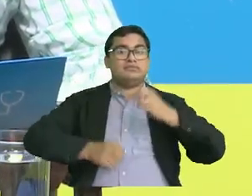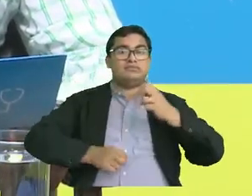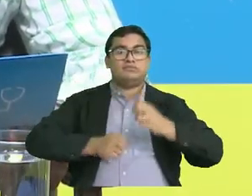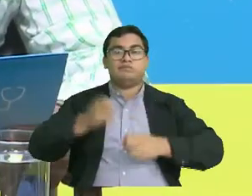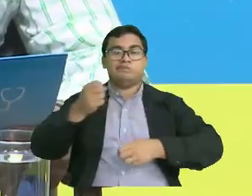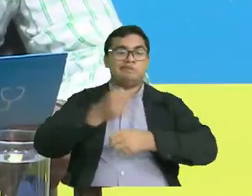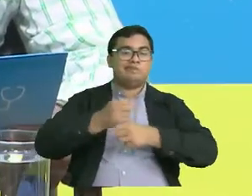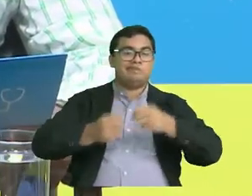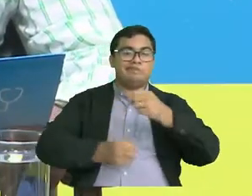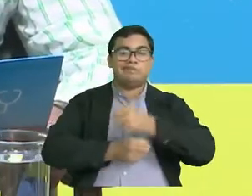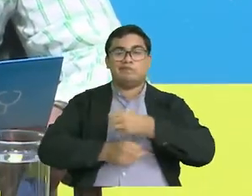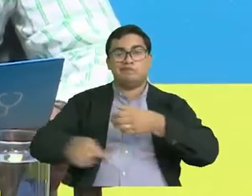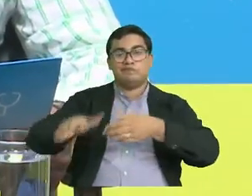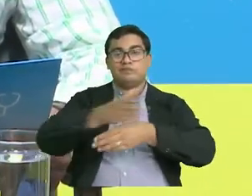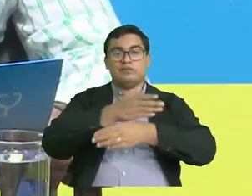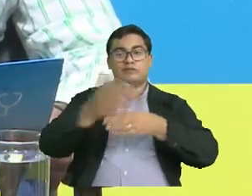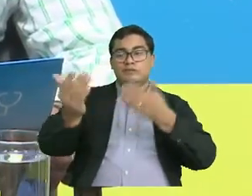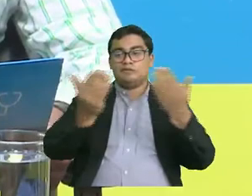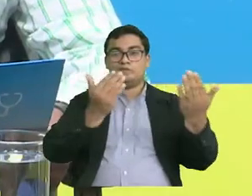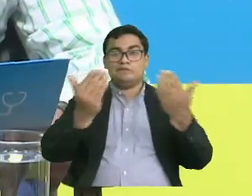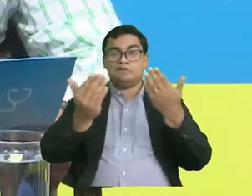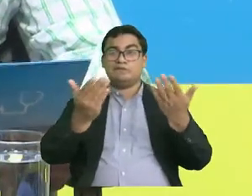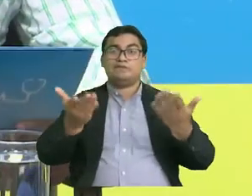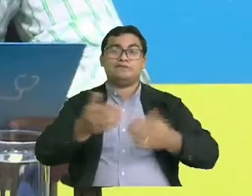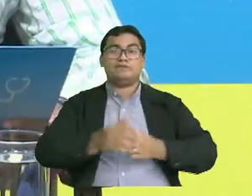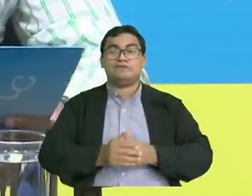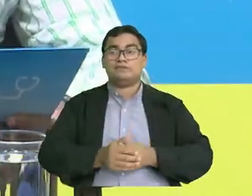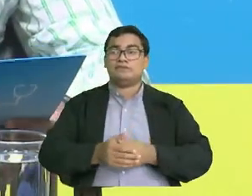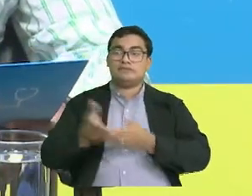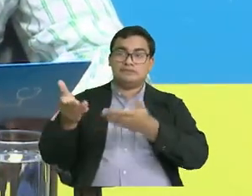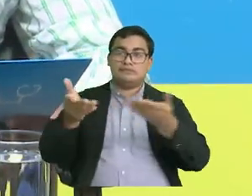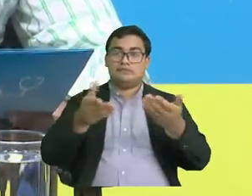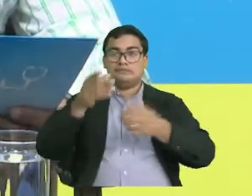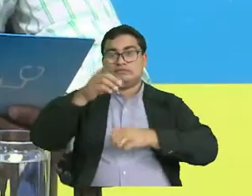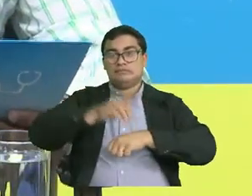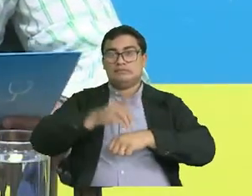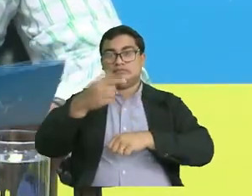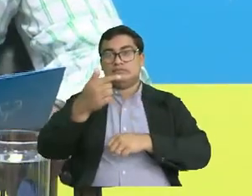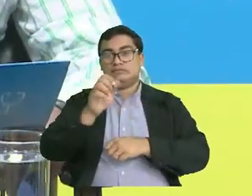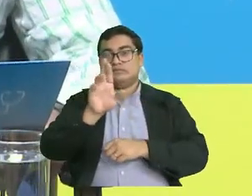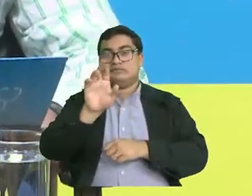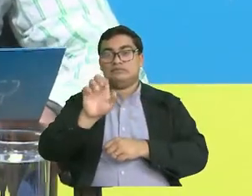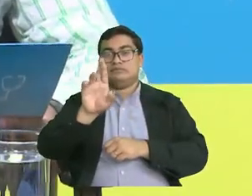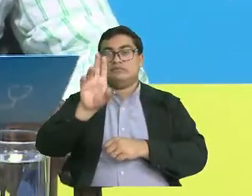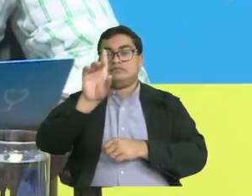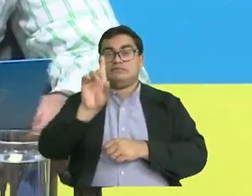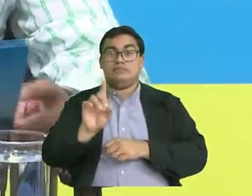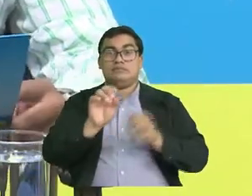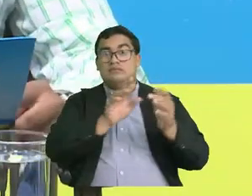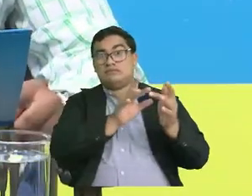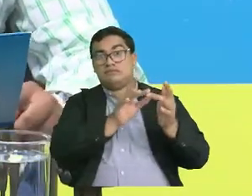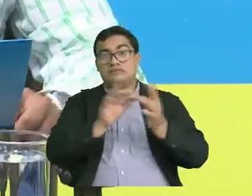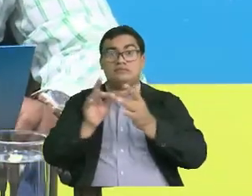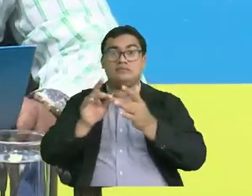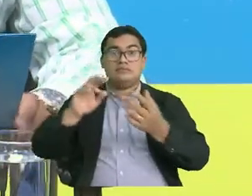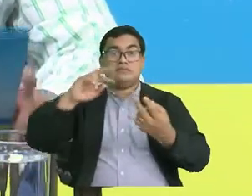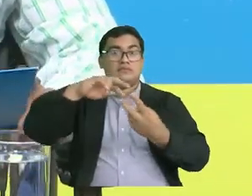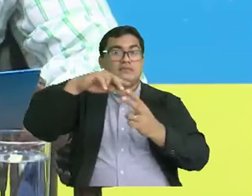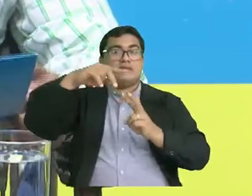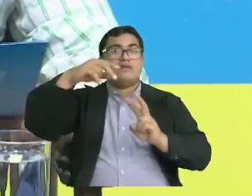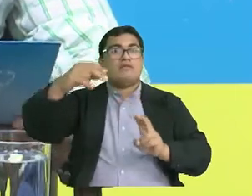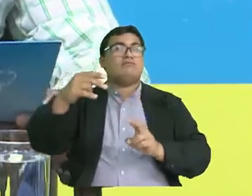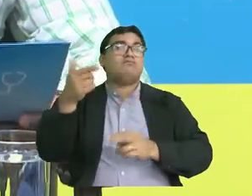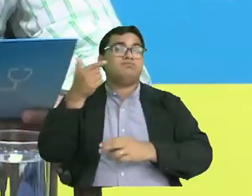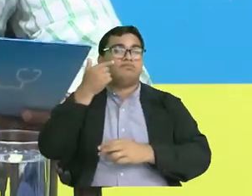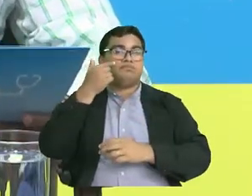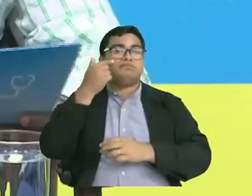de la diferenciación sexual. Tenemos como invitado al doctor Gerardo Mejía, un especialista reconocido en